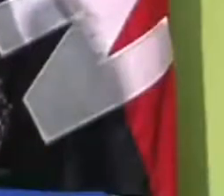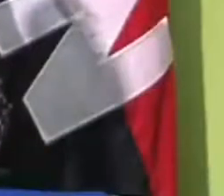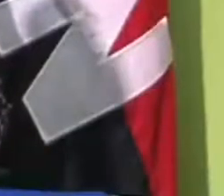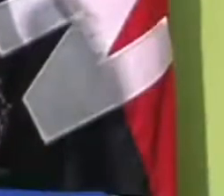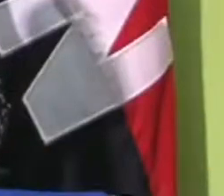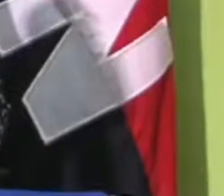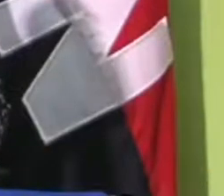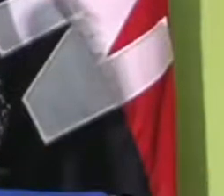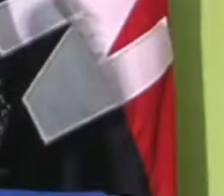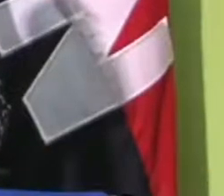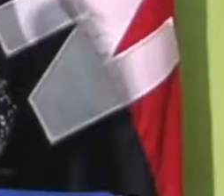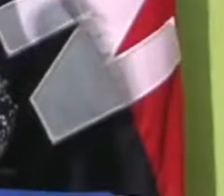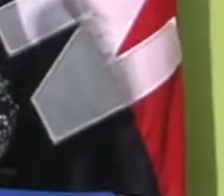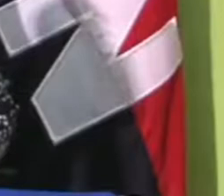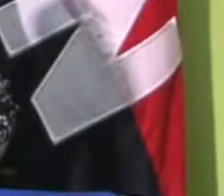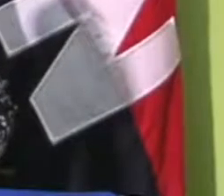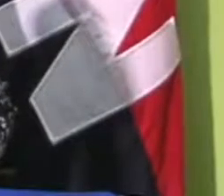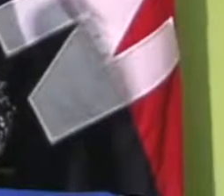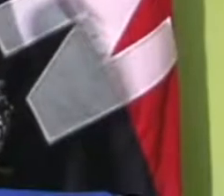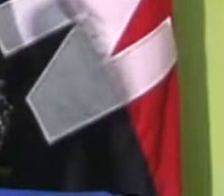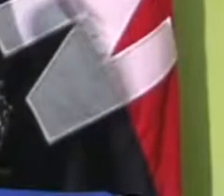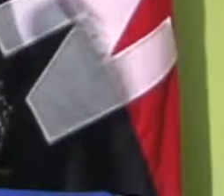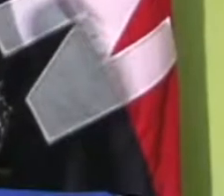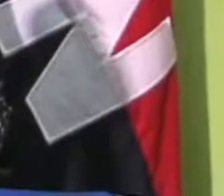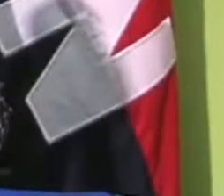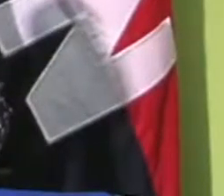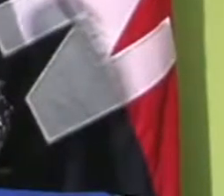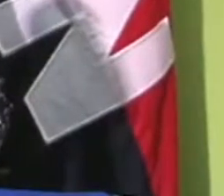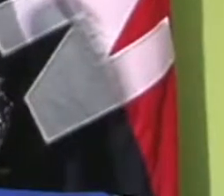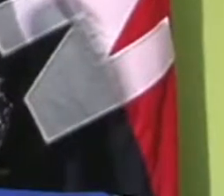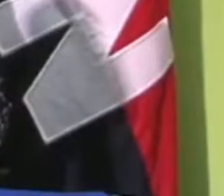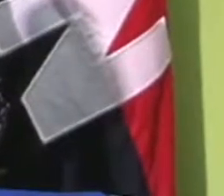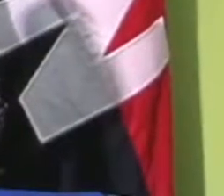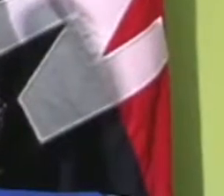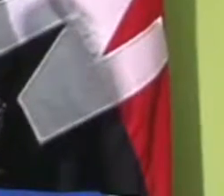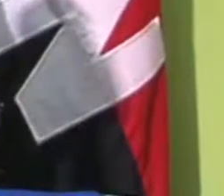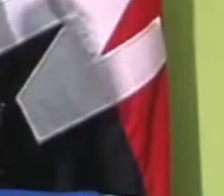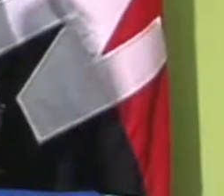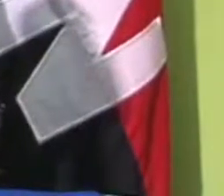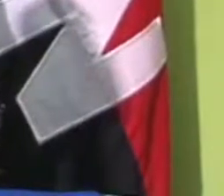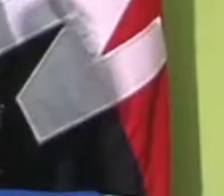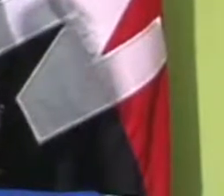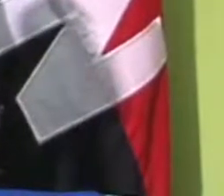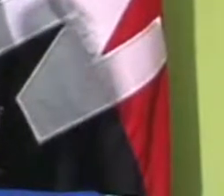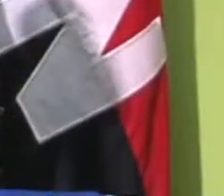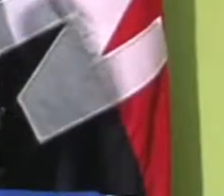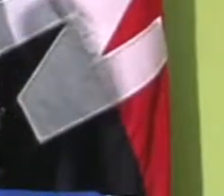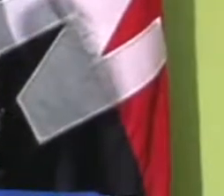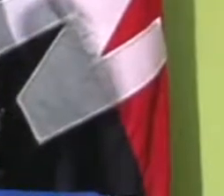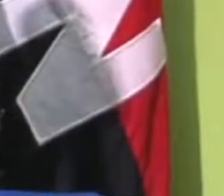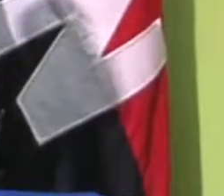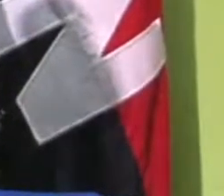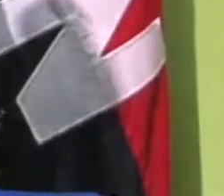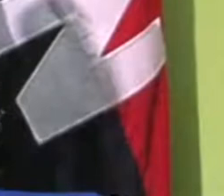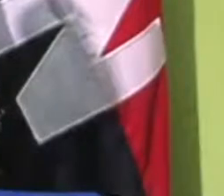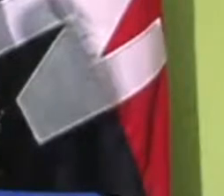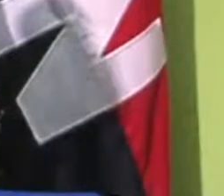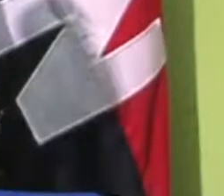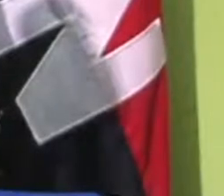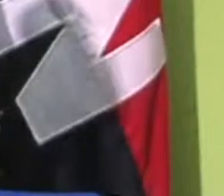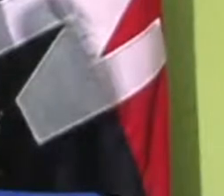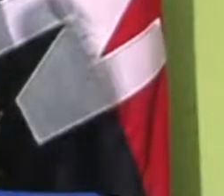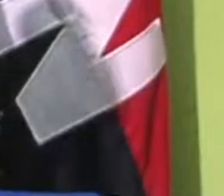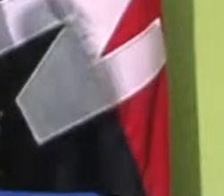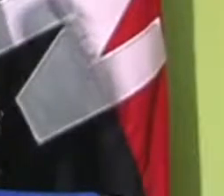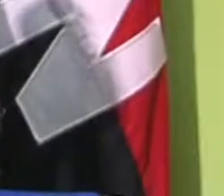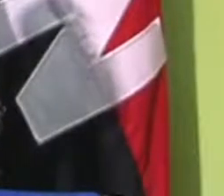Sobre la situación del coronavirus a nivel internacional y a nivel nacional, hasta la información que tenemos a través de la Organización Mundial de la Salud